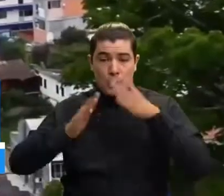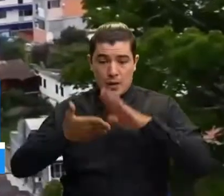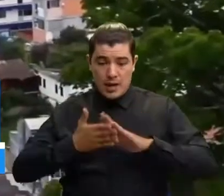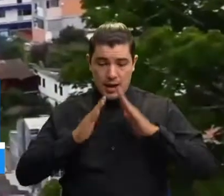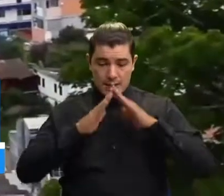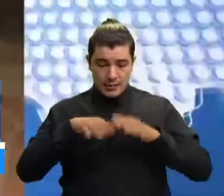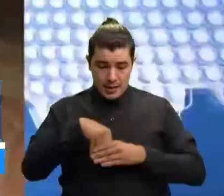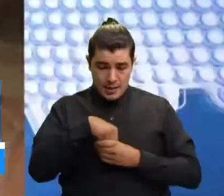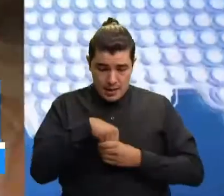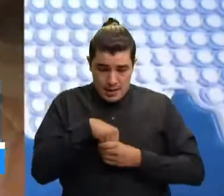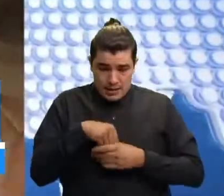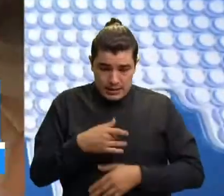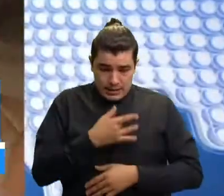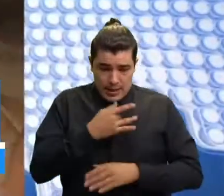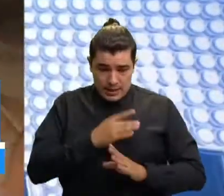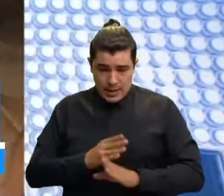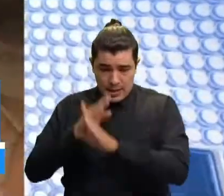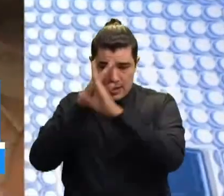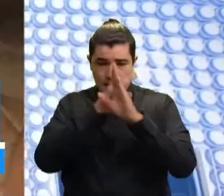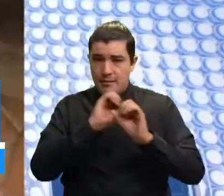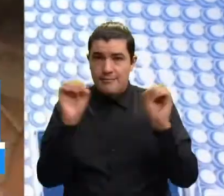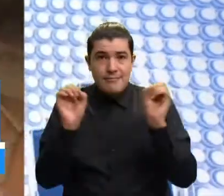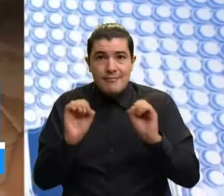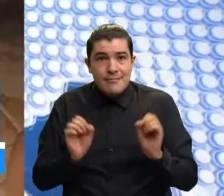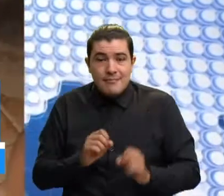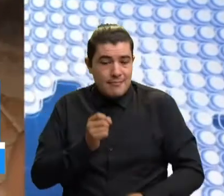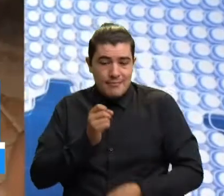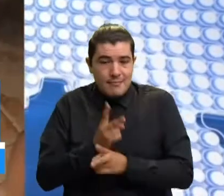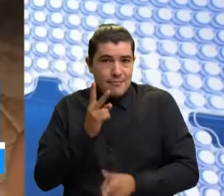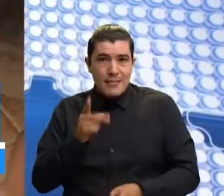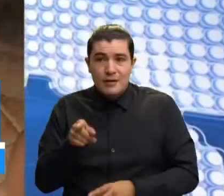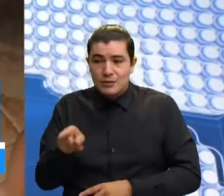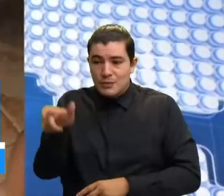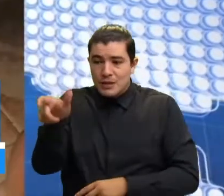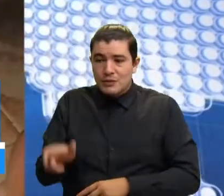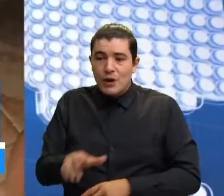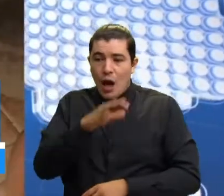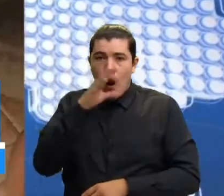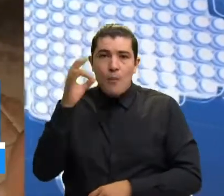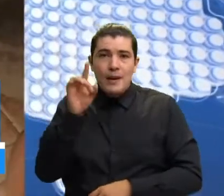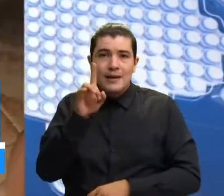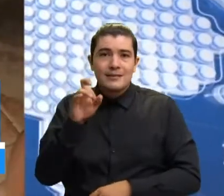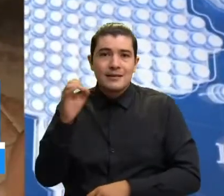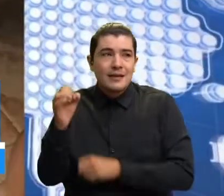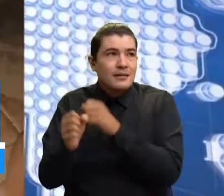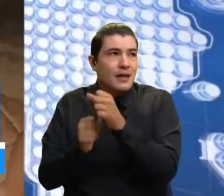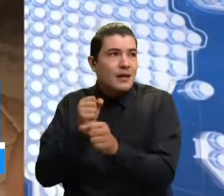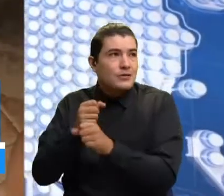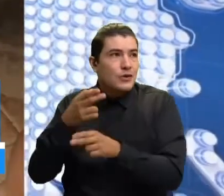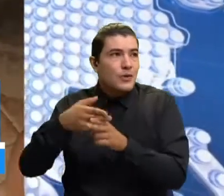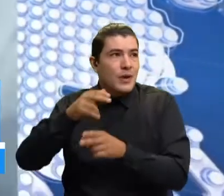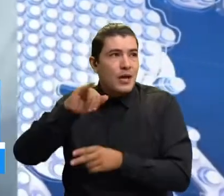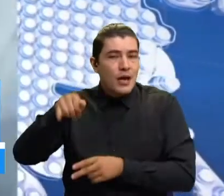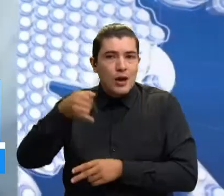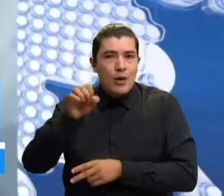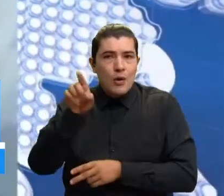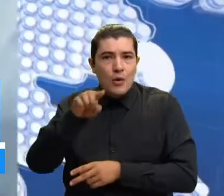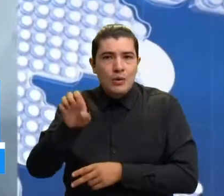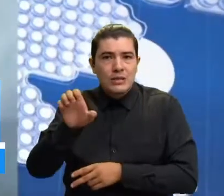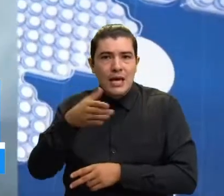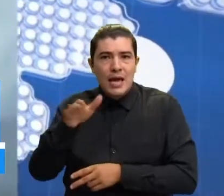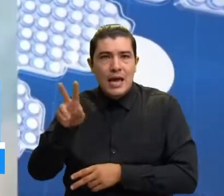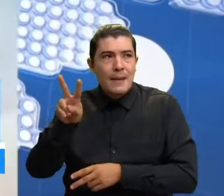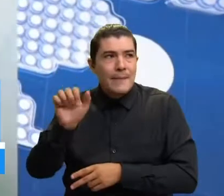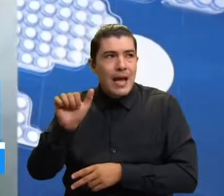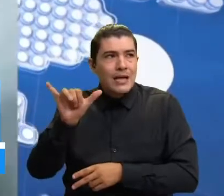casas están seguros, como el más reciente caso donde perdió la vida el ciudadano de 60 años, José Bayona Bayona, cuando